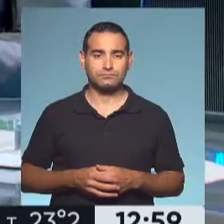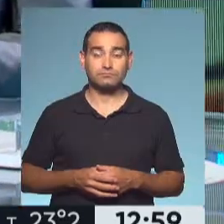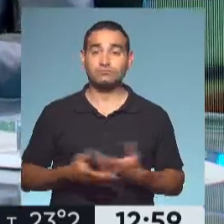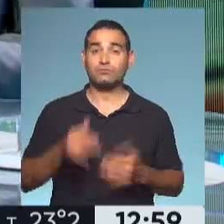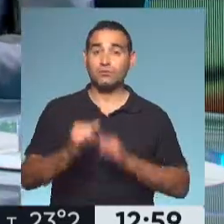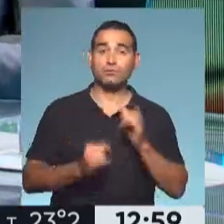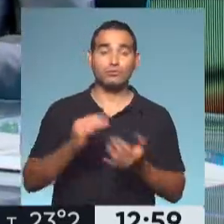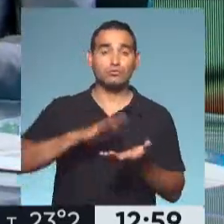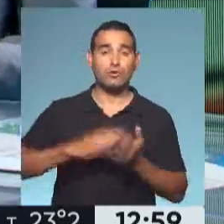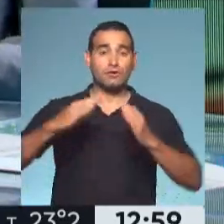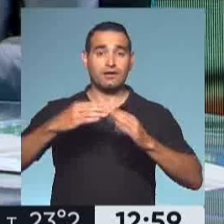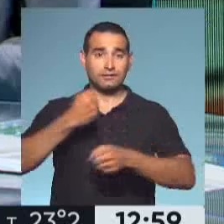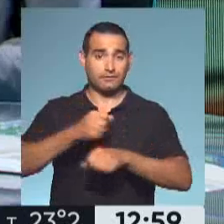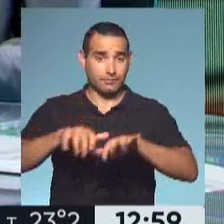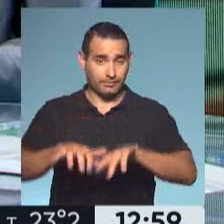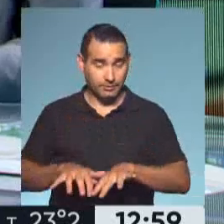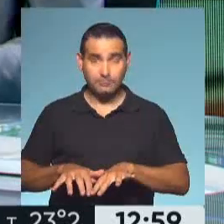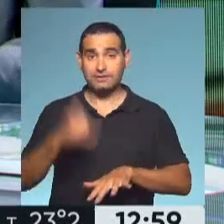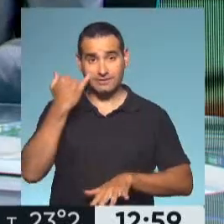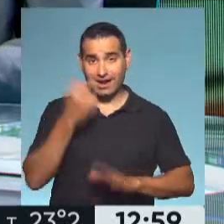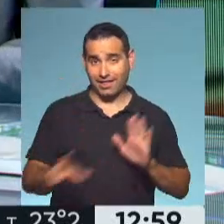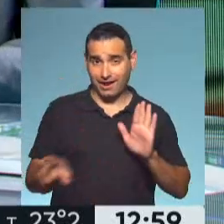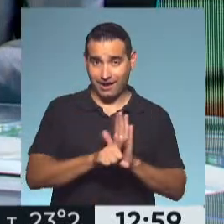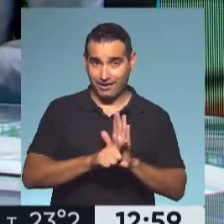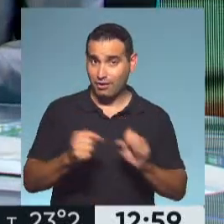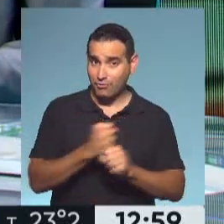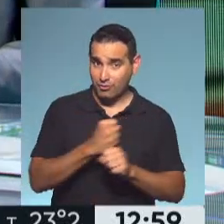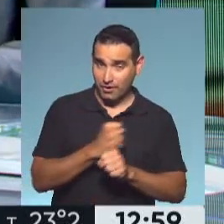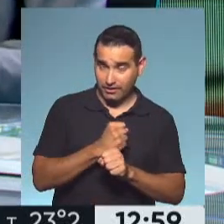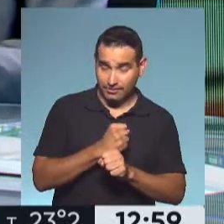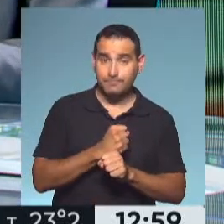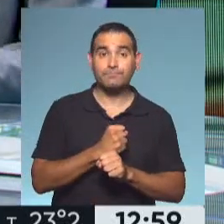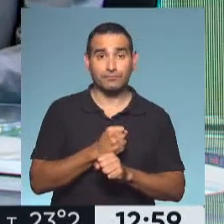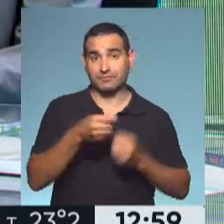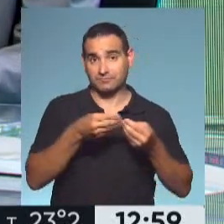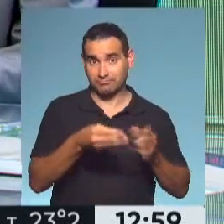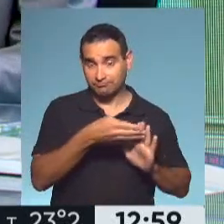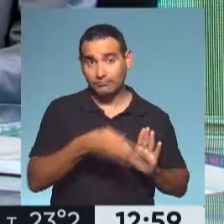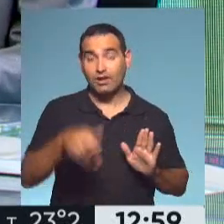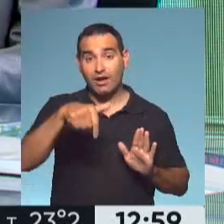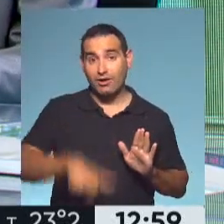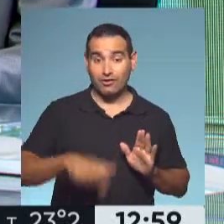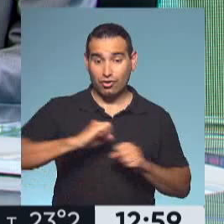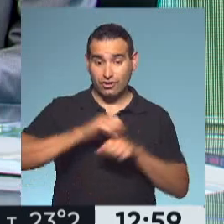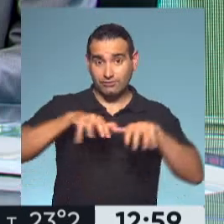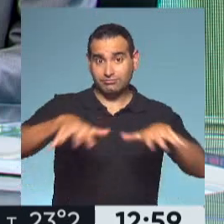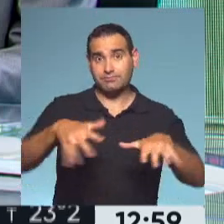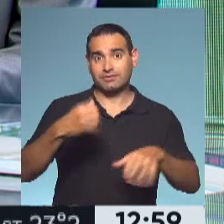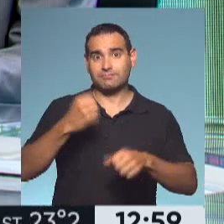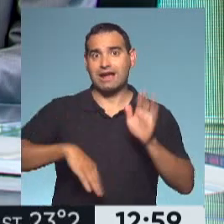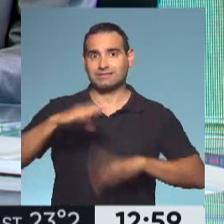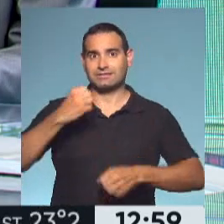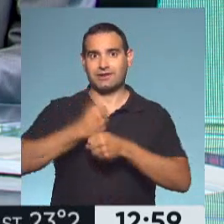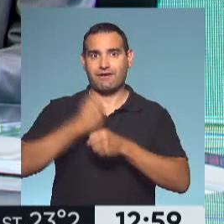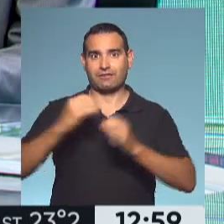Y hablamos de teletrabajo, sabemos que se reglamentó la ley, también sabemos que en contexto de pandemia el teletrabajo tomó más relevancia, pero